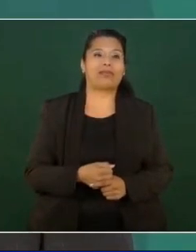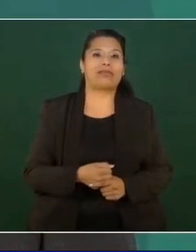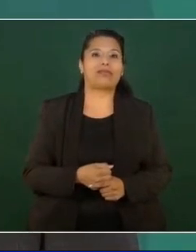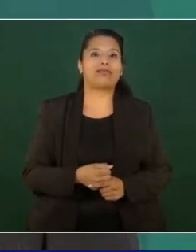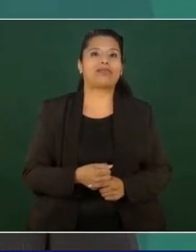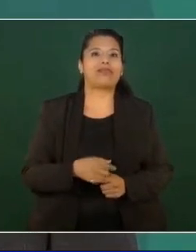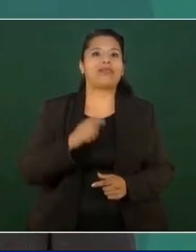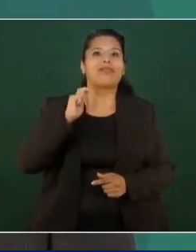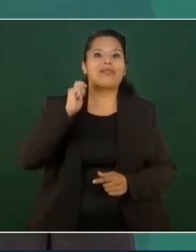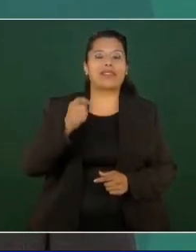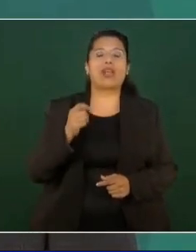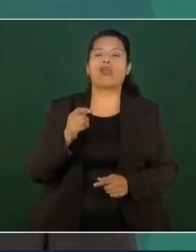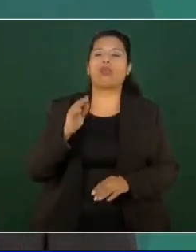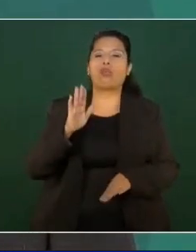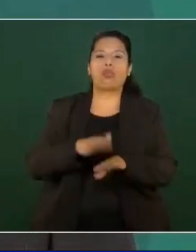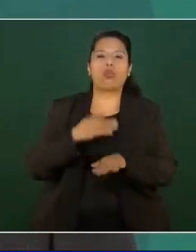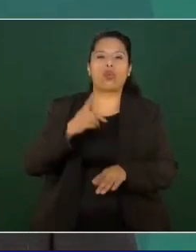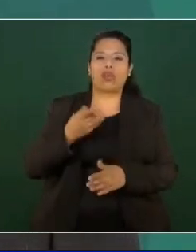una herencia, un legado